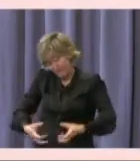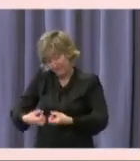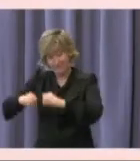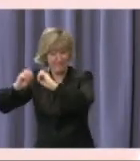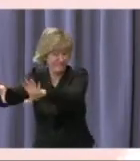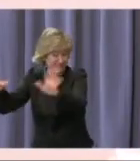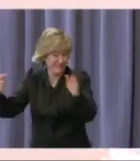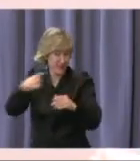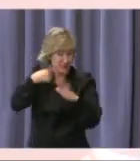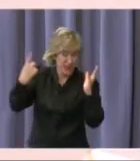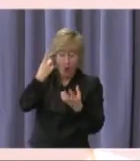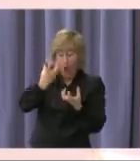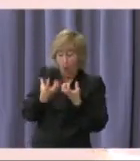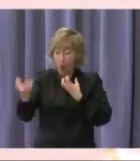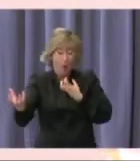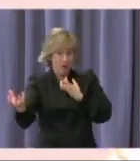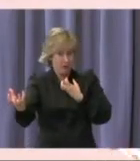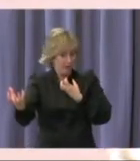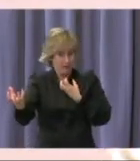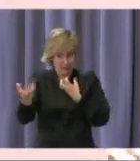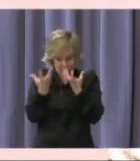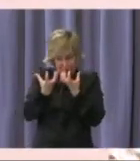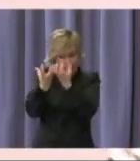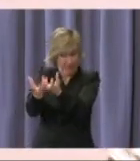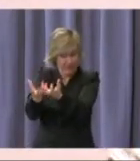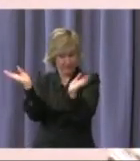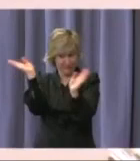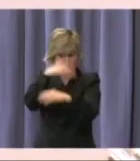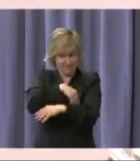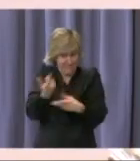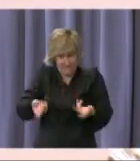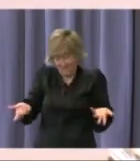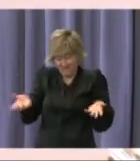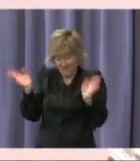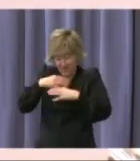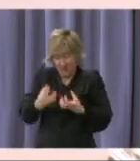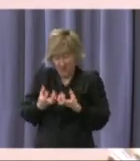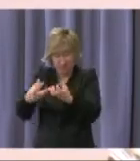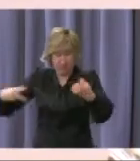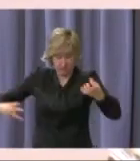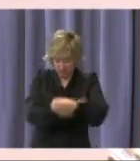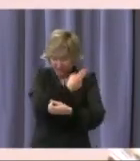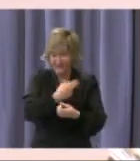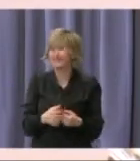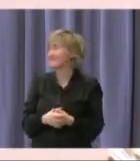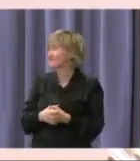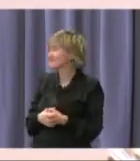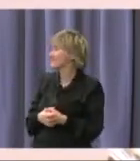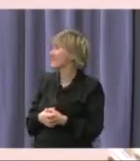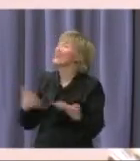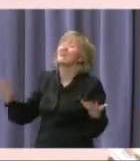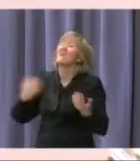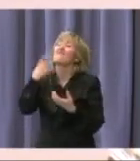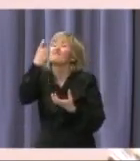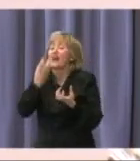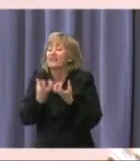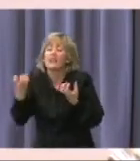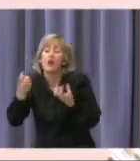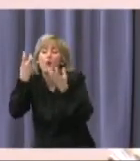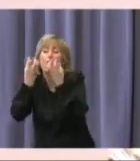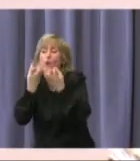Podría haber jugado uno, porque uno se puede jugar un huevo, pero si juega los dos, le estás dando todo. Sal con huevo. O sea, esta